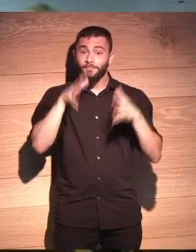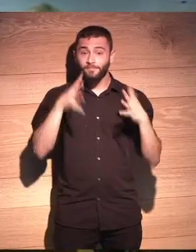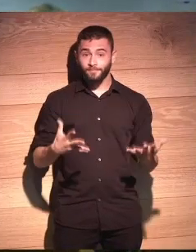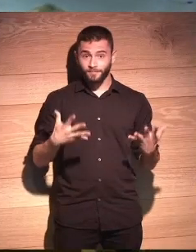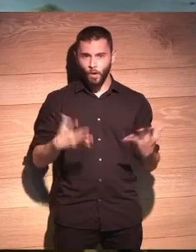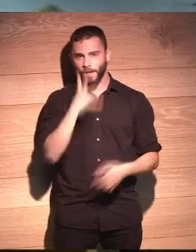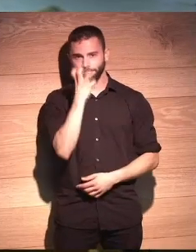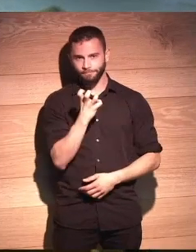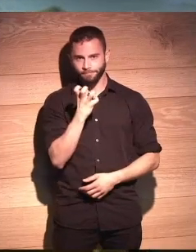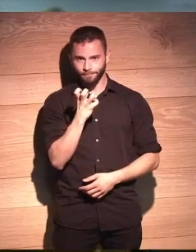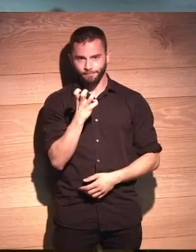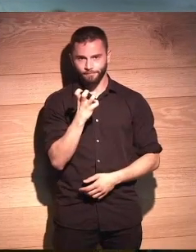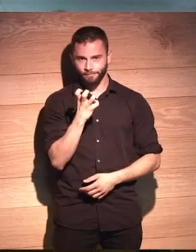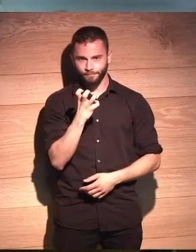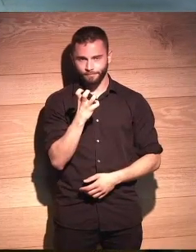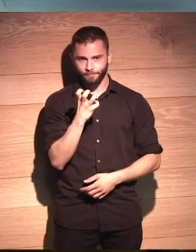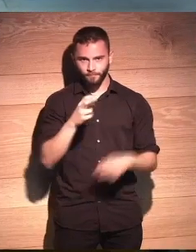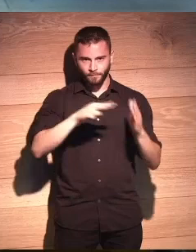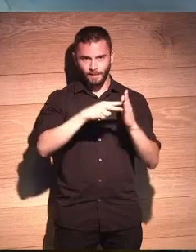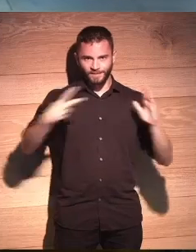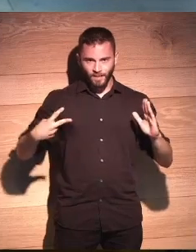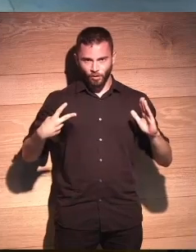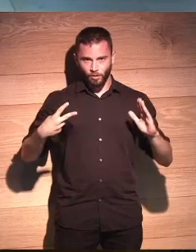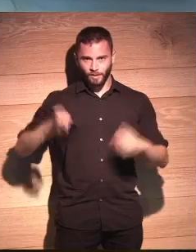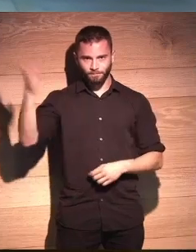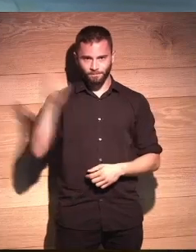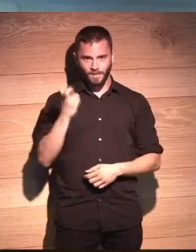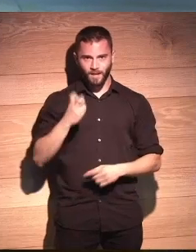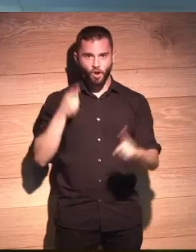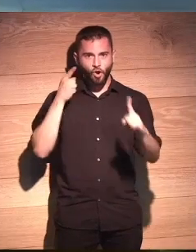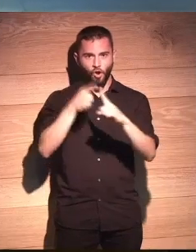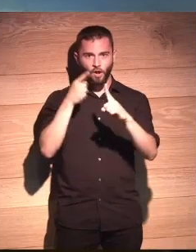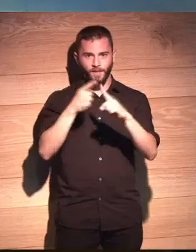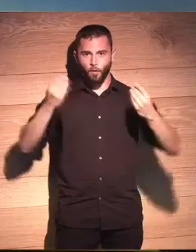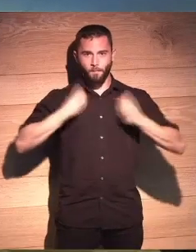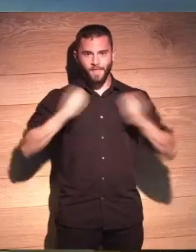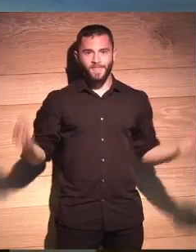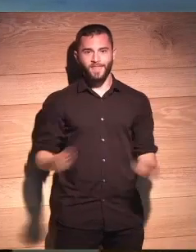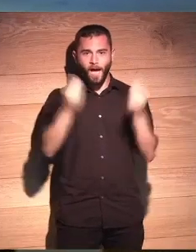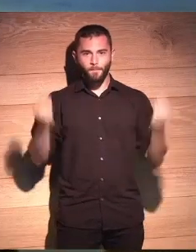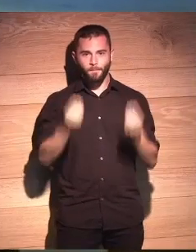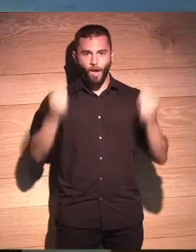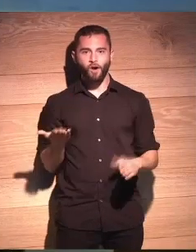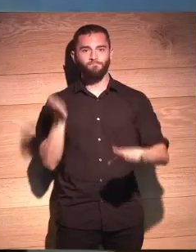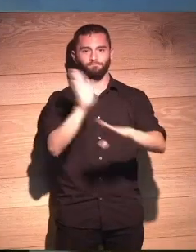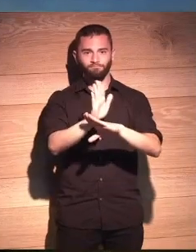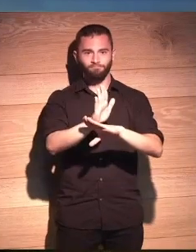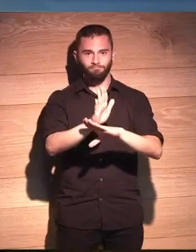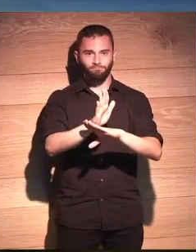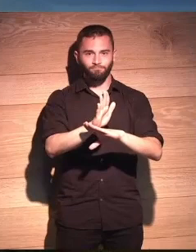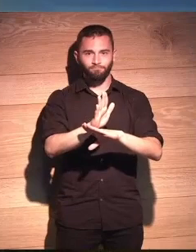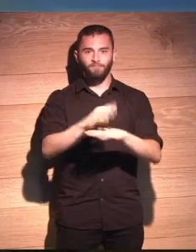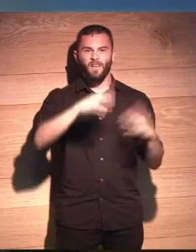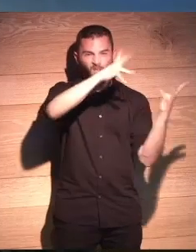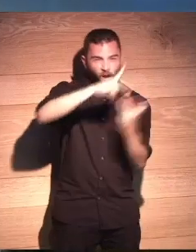Ahora en serio. La tecnología ha venido para proporcionaros una vida mejor, con incalculables beneficios para